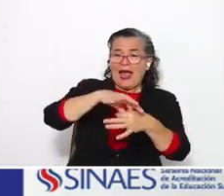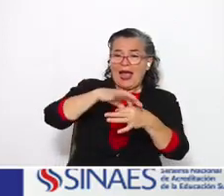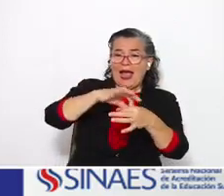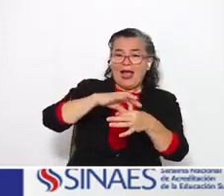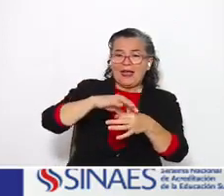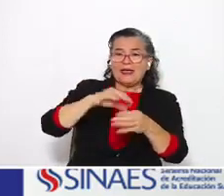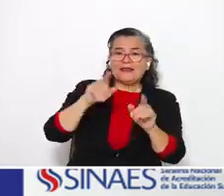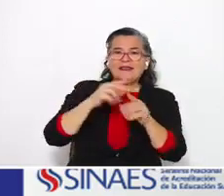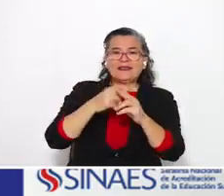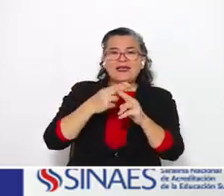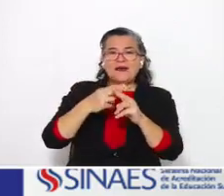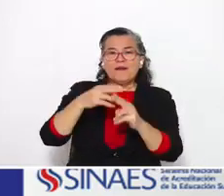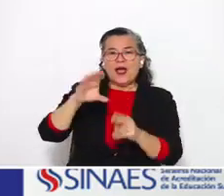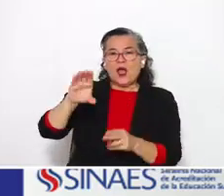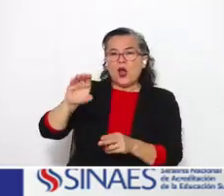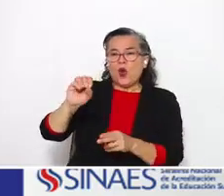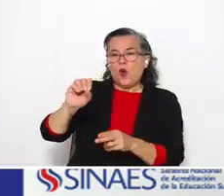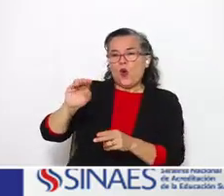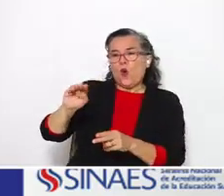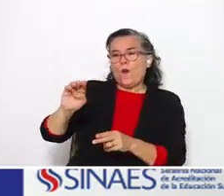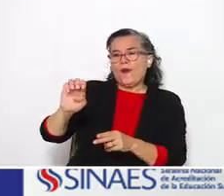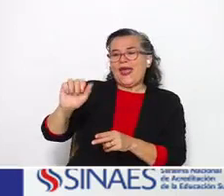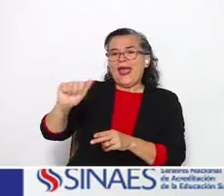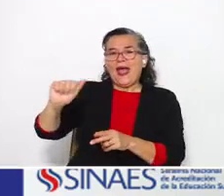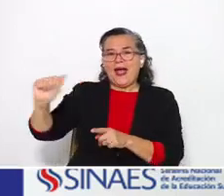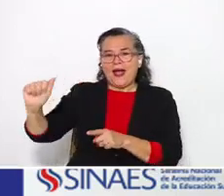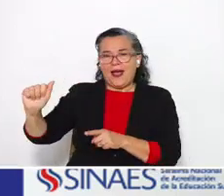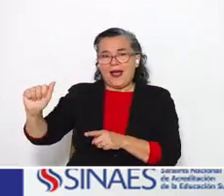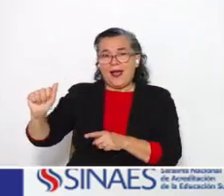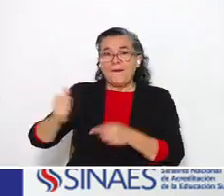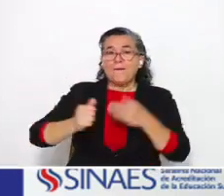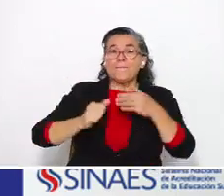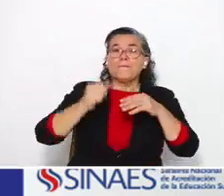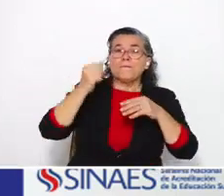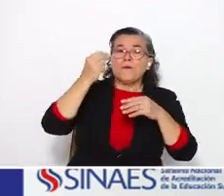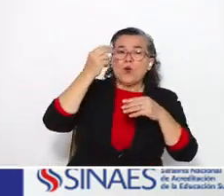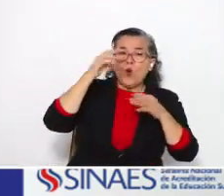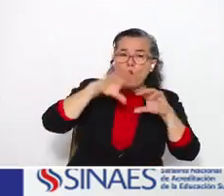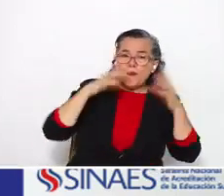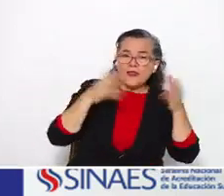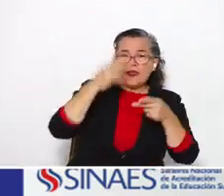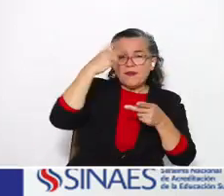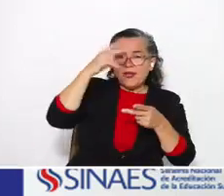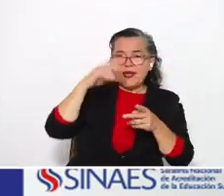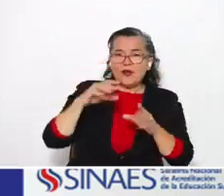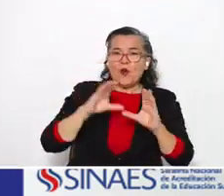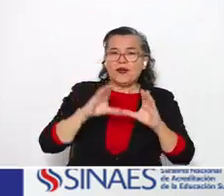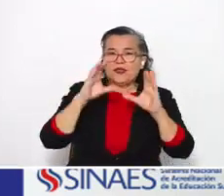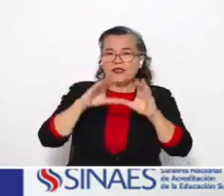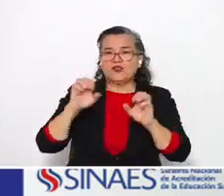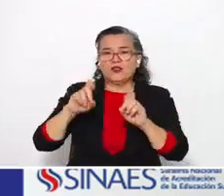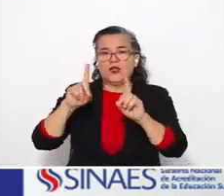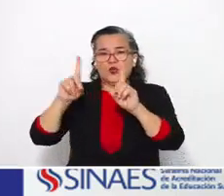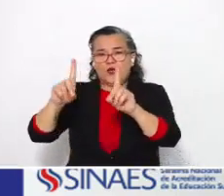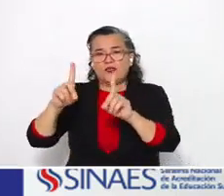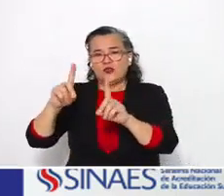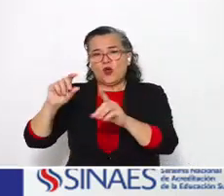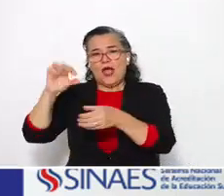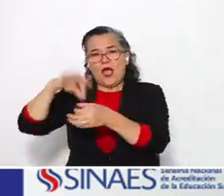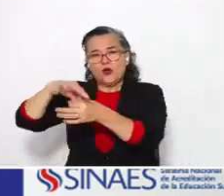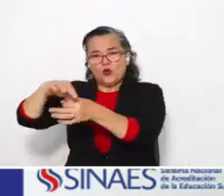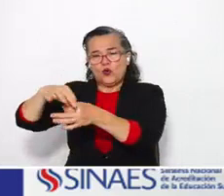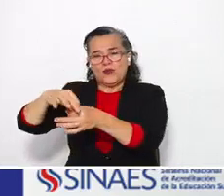llama COMEA. En el proceso de certificación de las universidades que pertenecen, que se llama